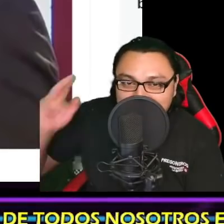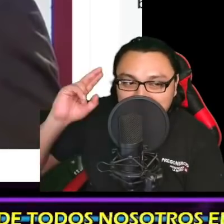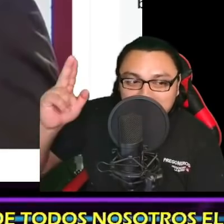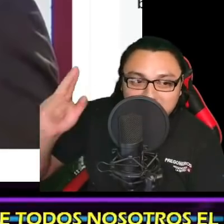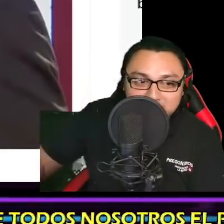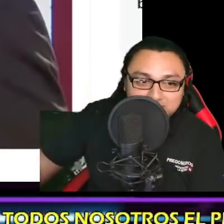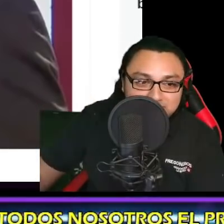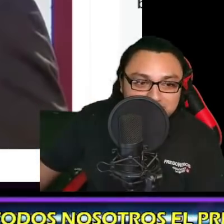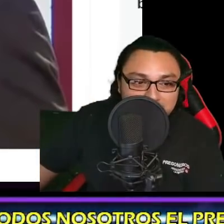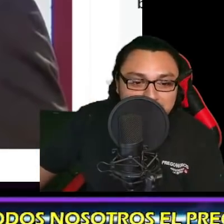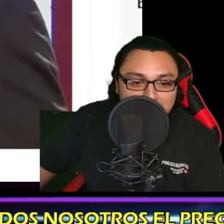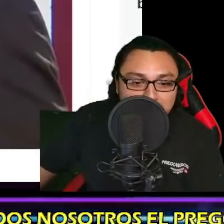Hasta pronto.